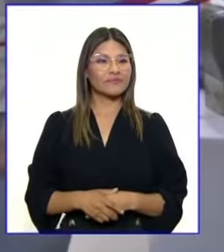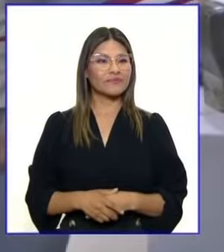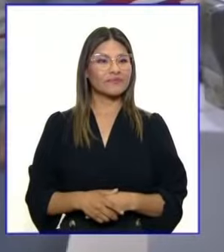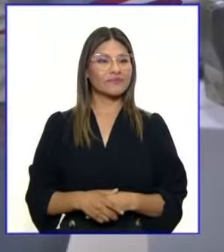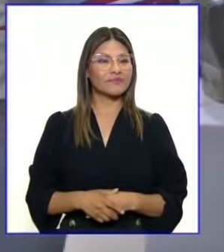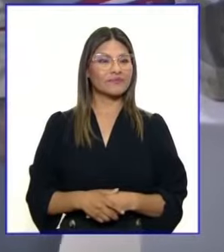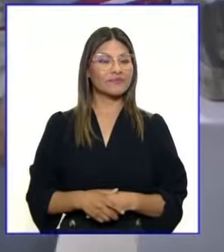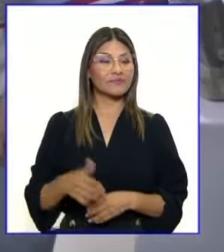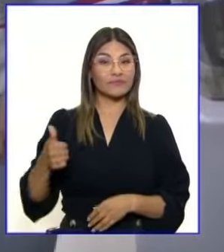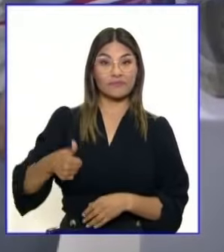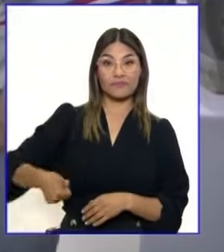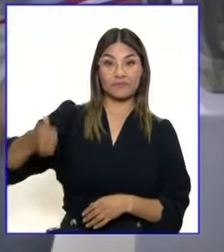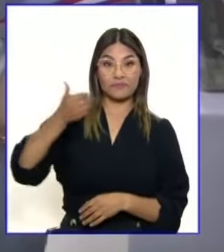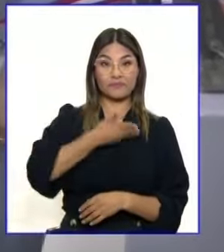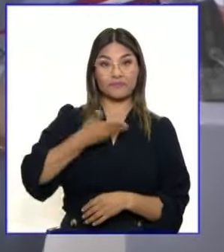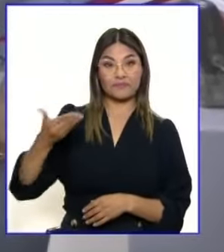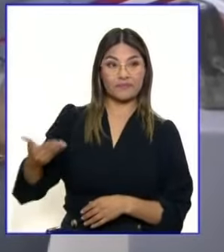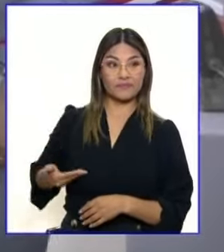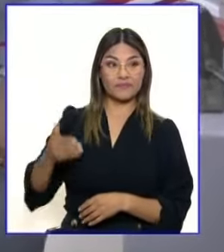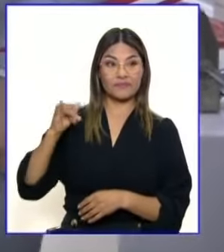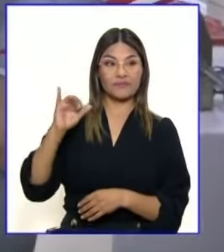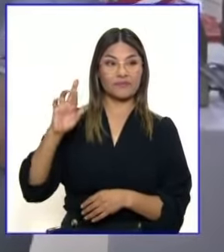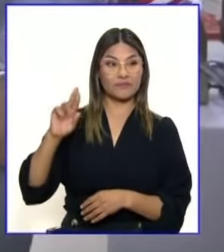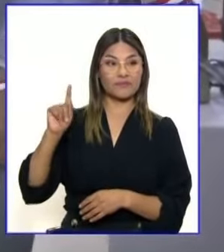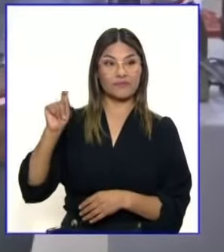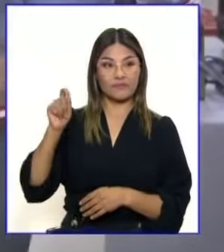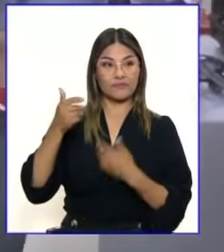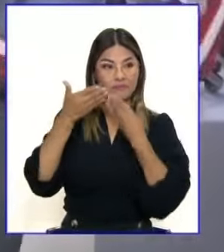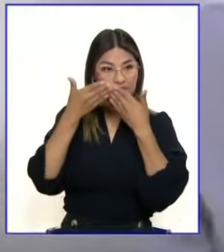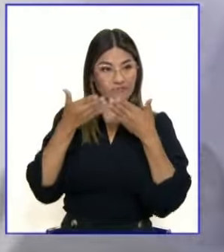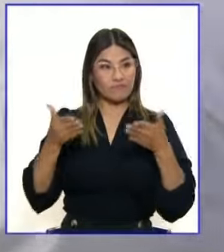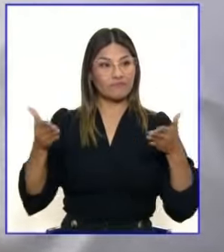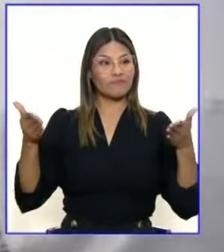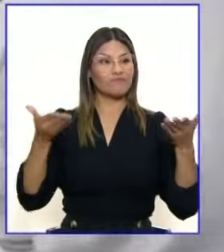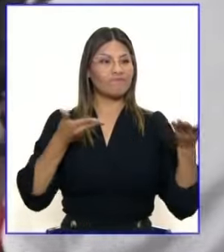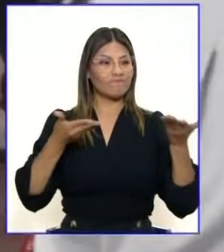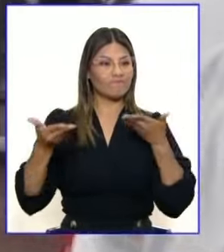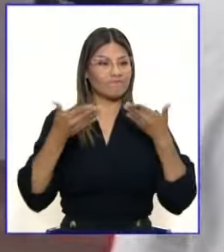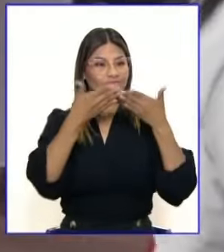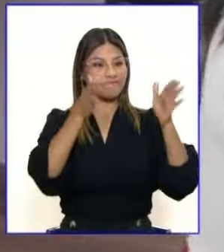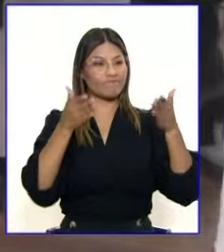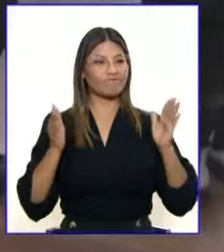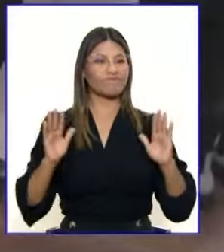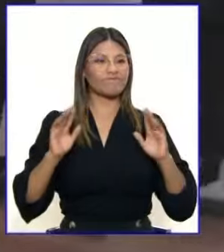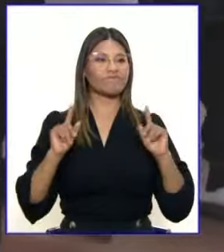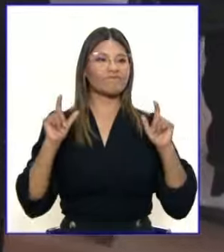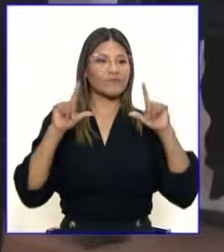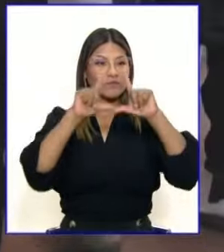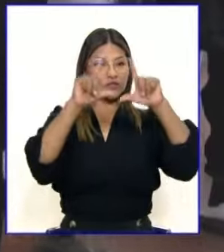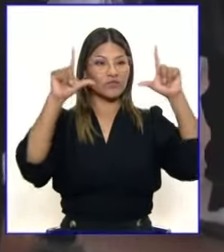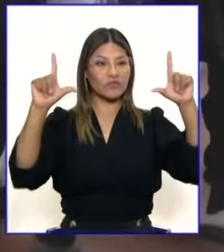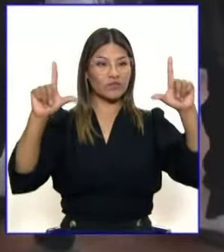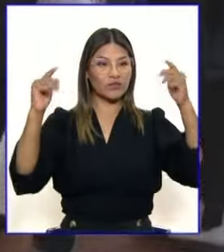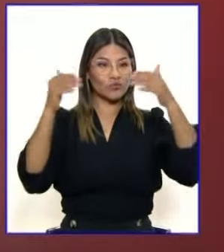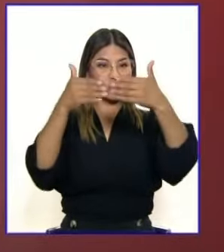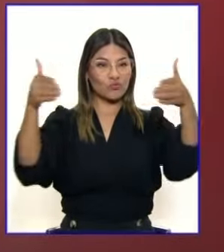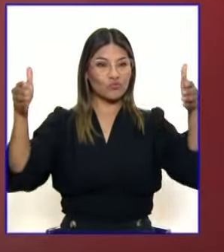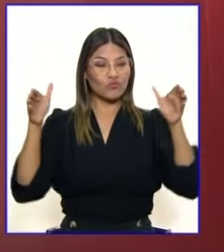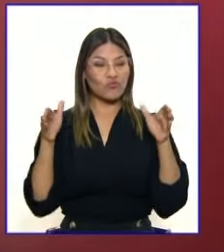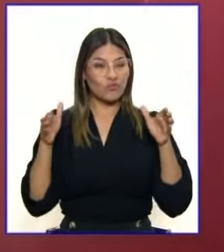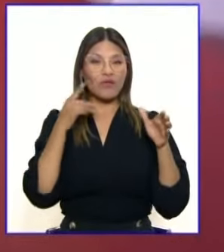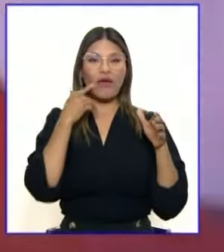La presidenta ejecutiva del IRTP puso al servicio de la ciudadanía el stand del Instituto Nacional de Radio y Televisión del